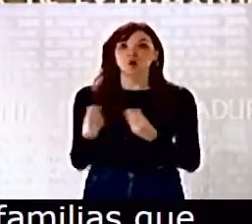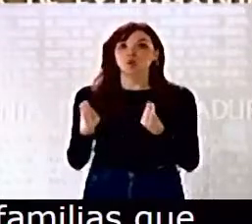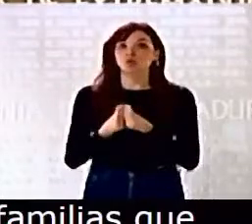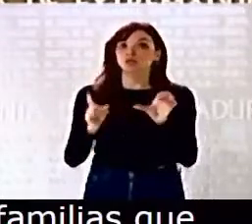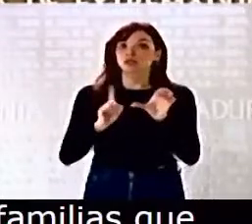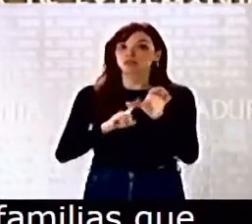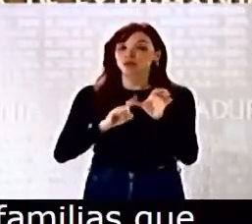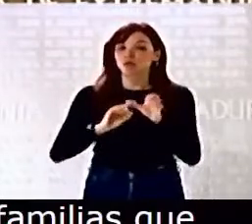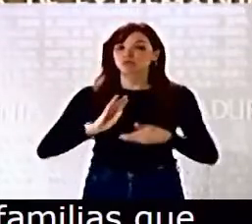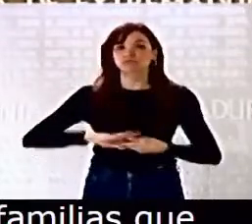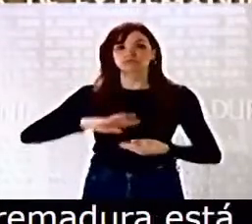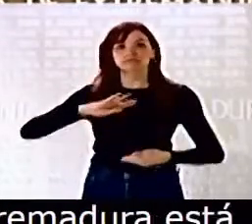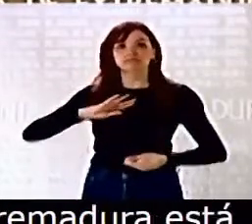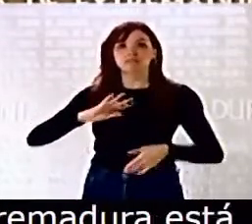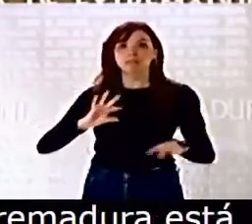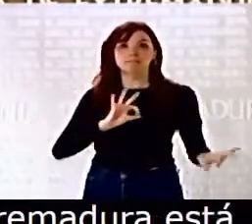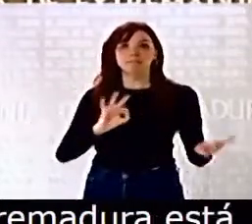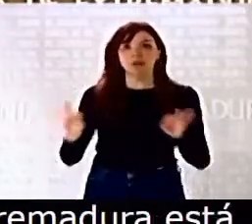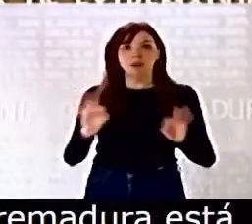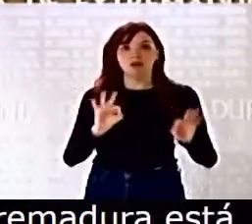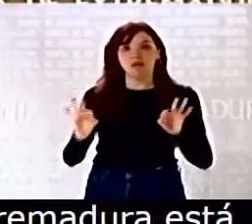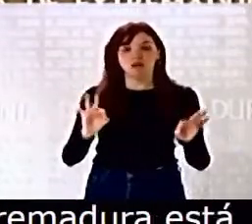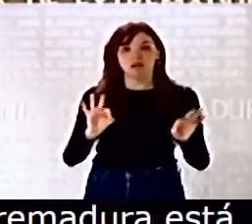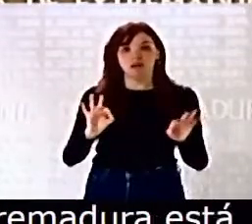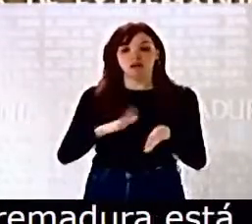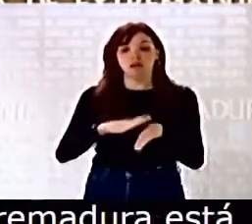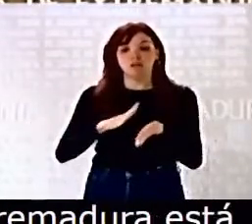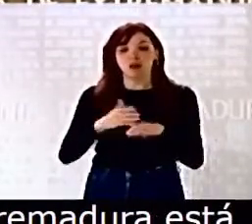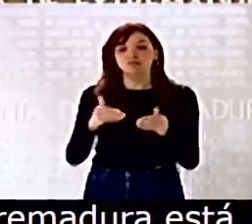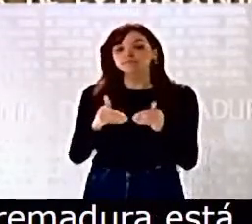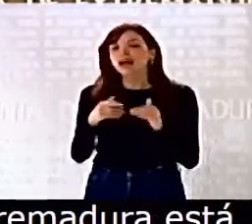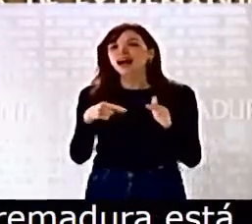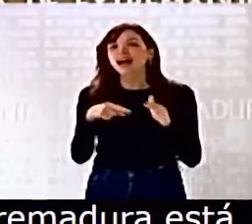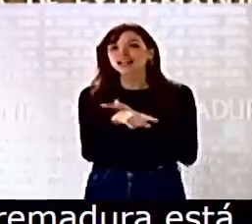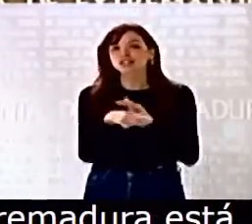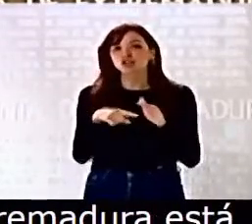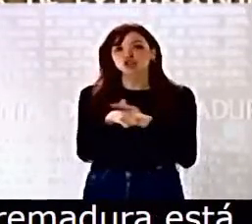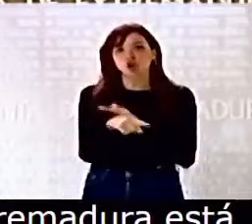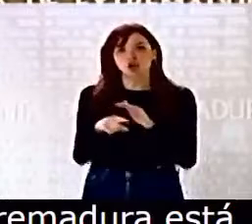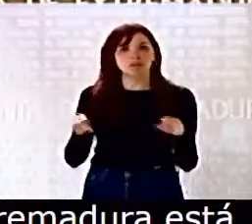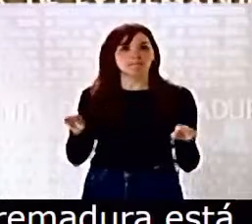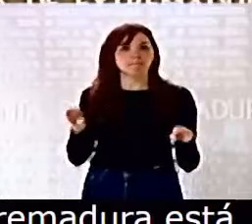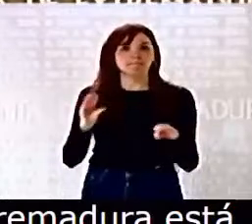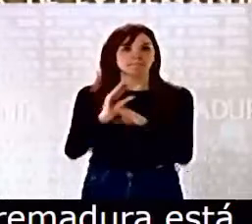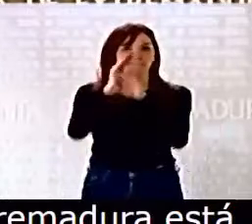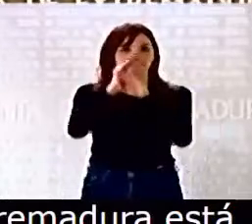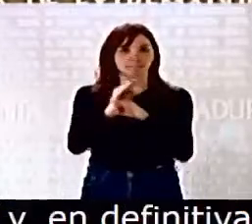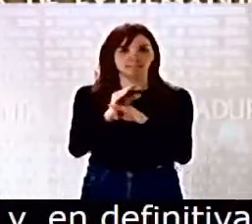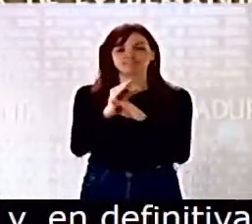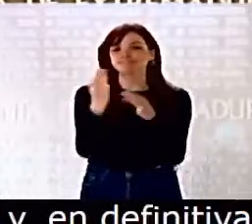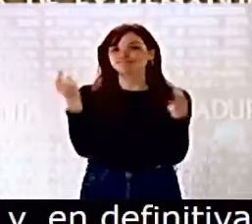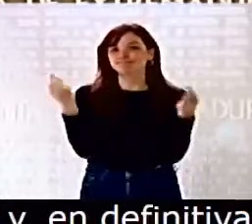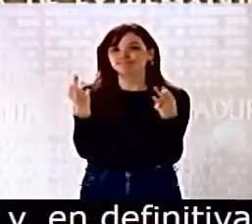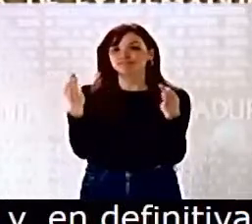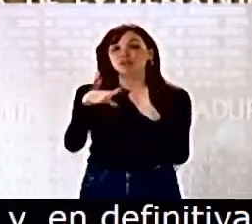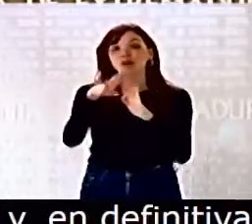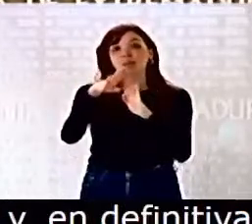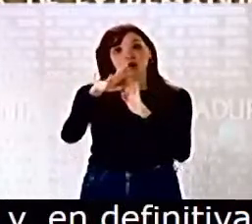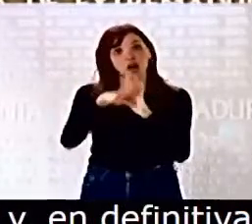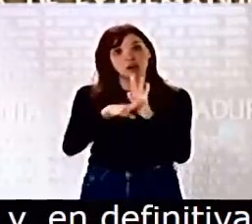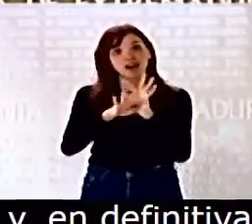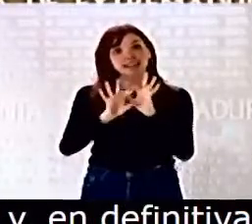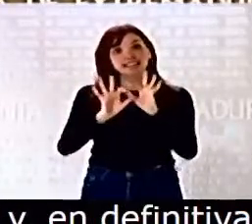para hacer frente a la gestión, a la inversión y, en definitiva, a la programación de los fondos